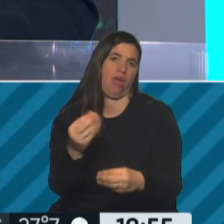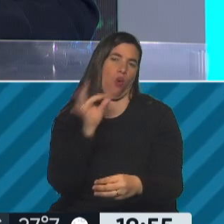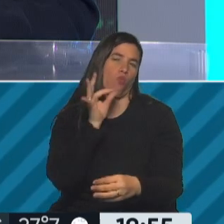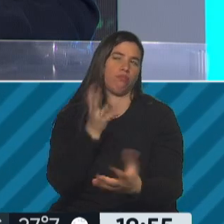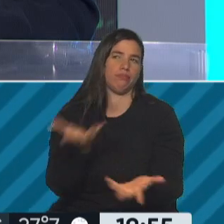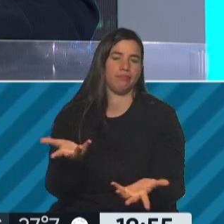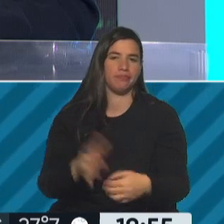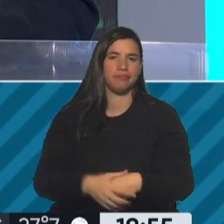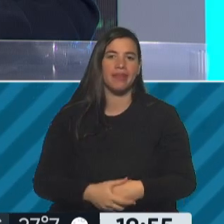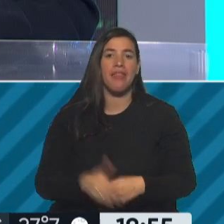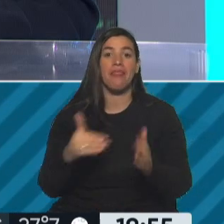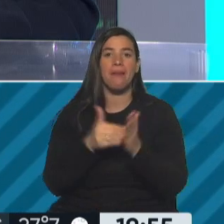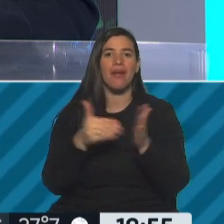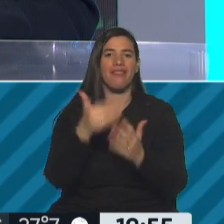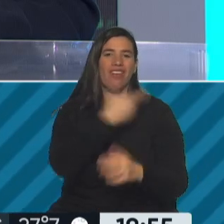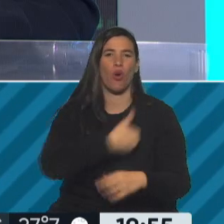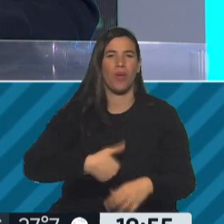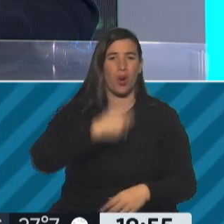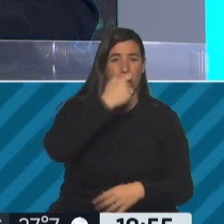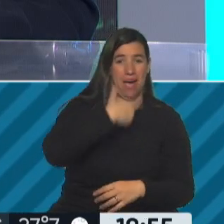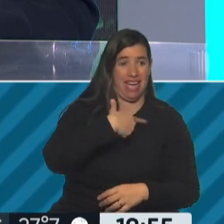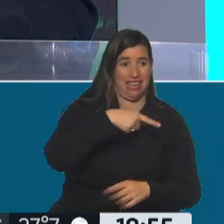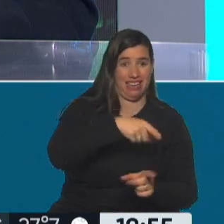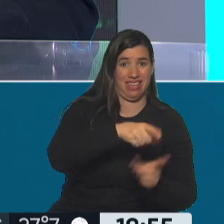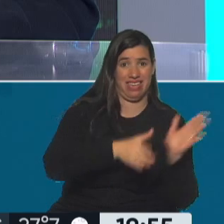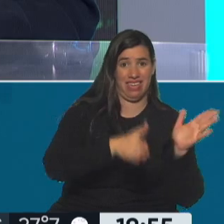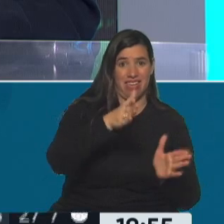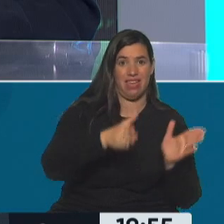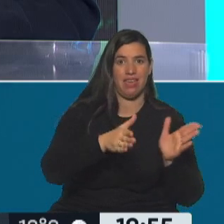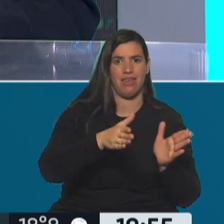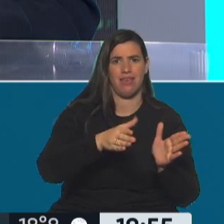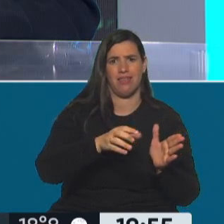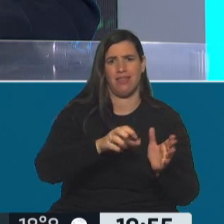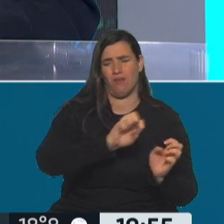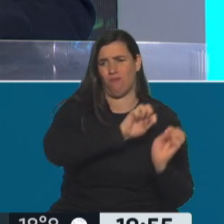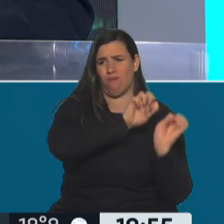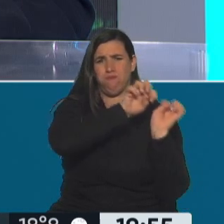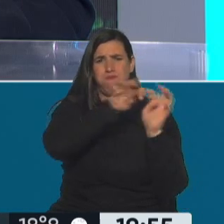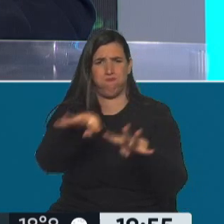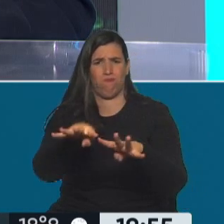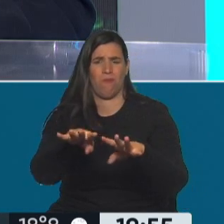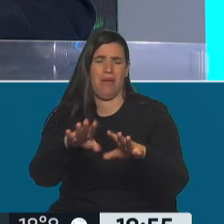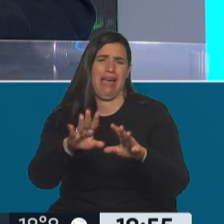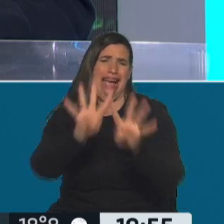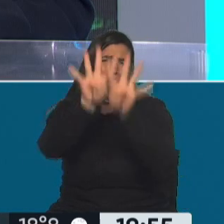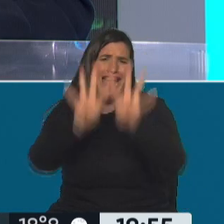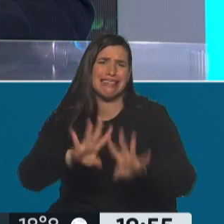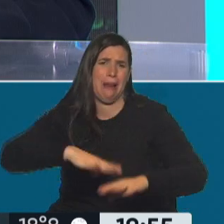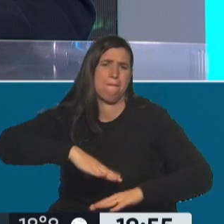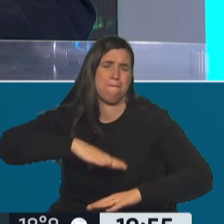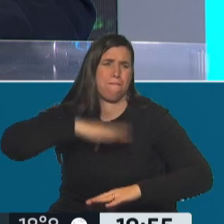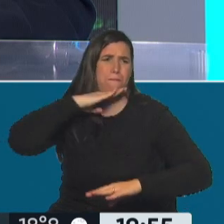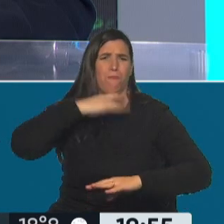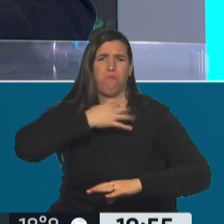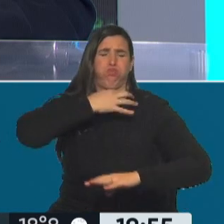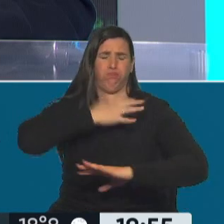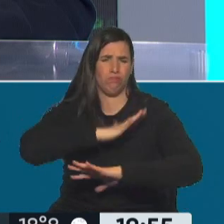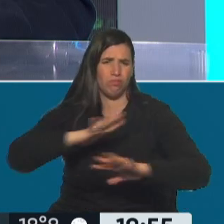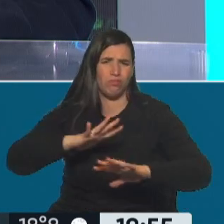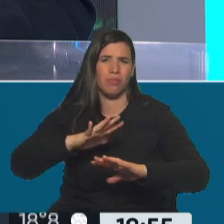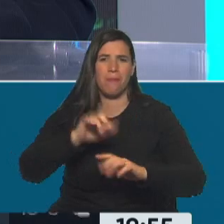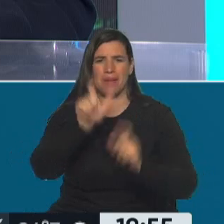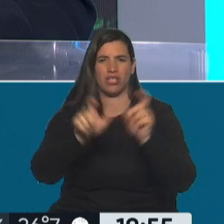eje de bajar la edad. El tema de los pibes. El tema de los pibes, que vuelve como si ese fuera el eje realmente del problema de la desigualdad. ¿Cómo lo ves eso en